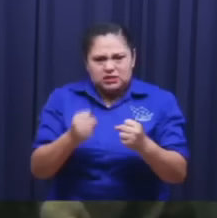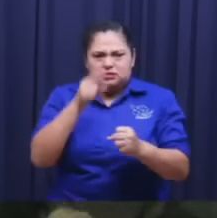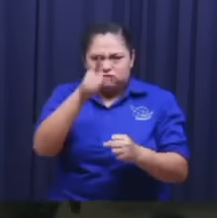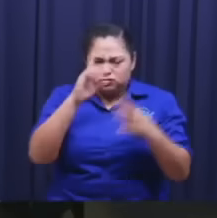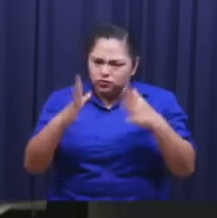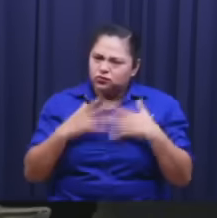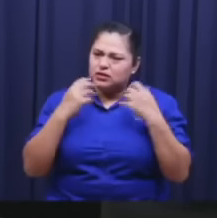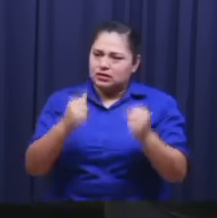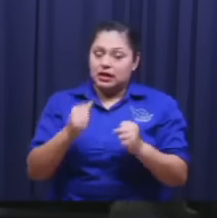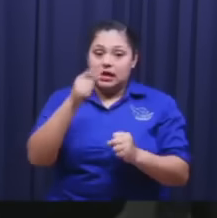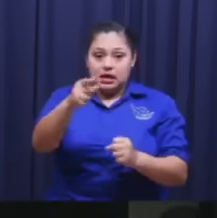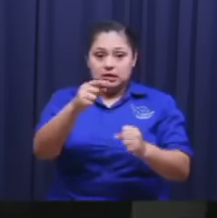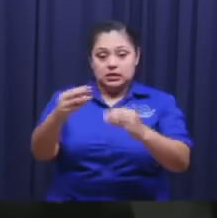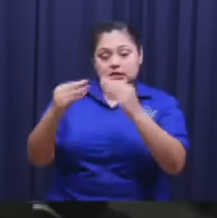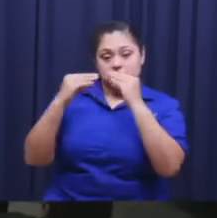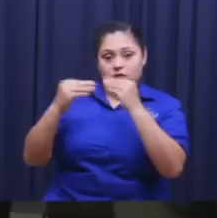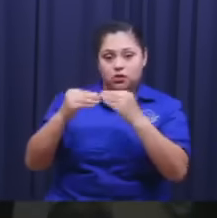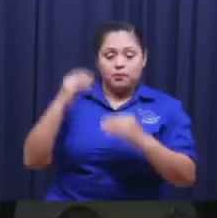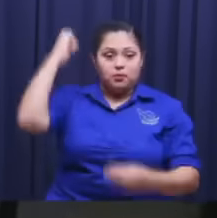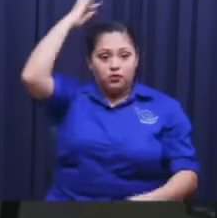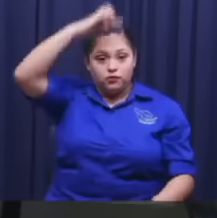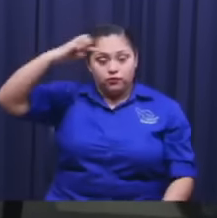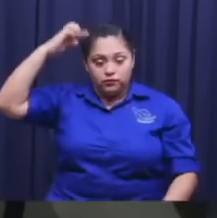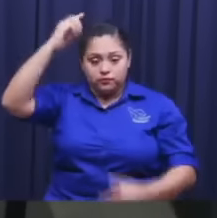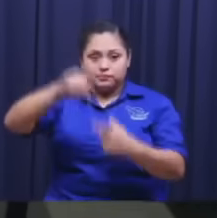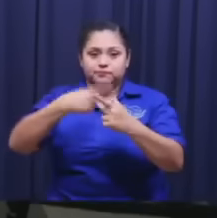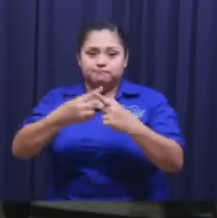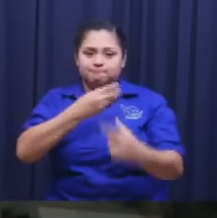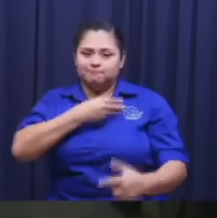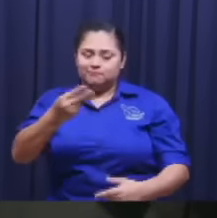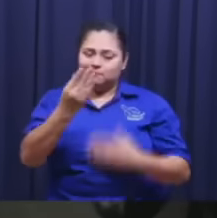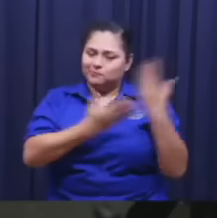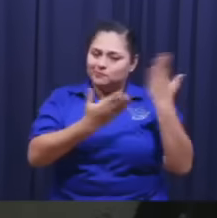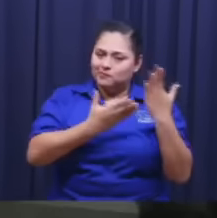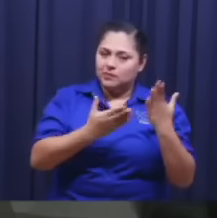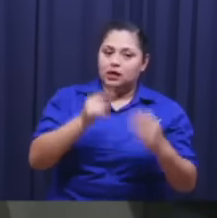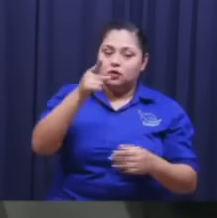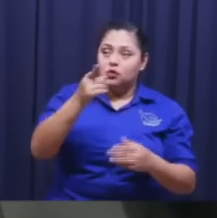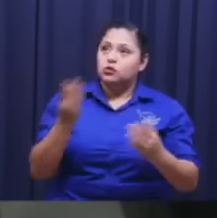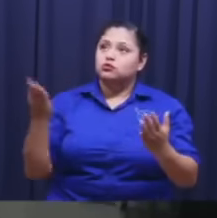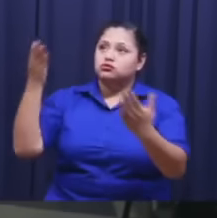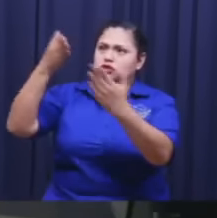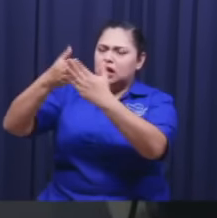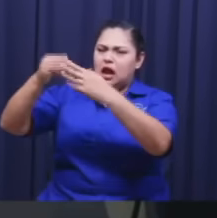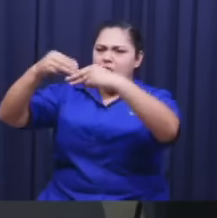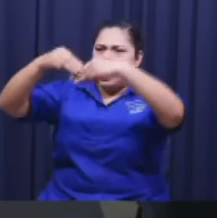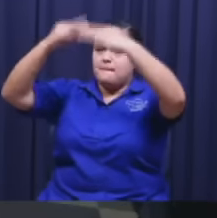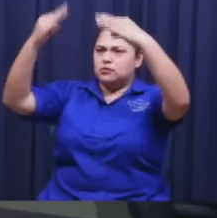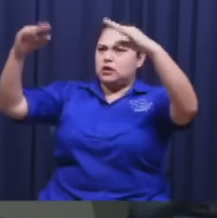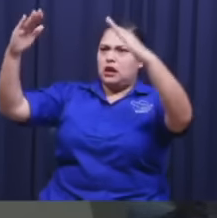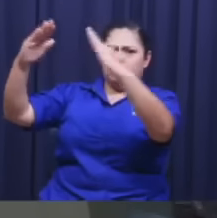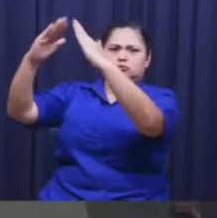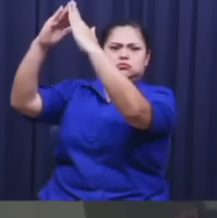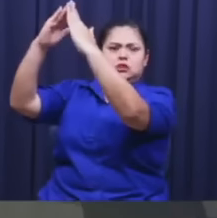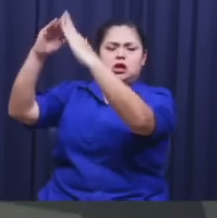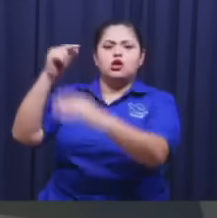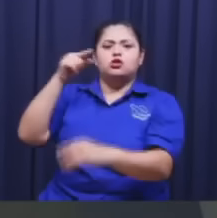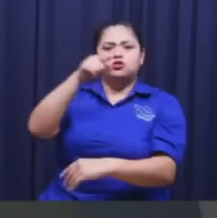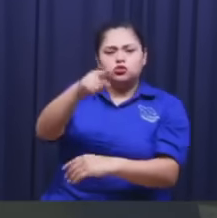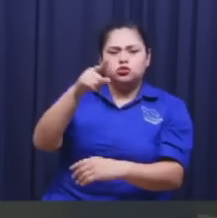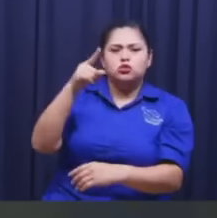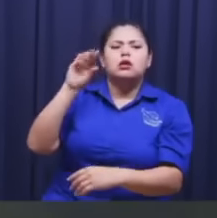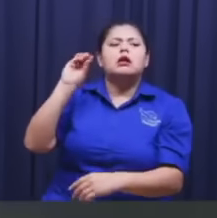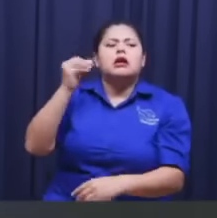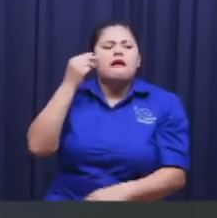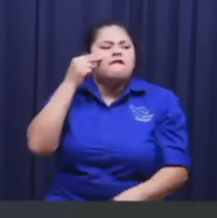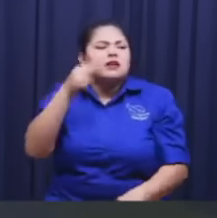Si solo nos lo enseñó el profeta cuando mandó a su siervo: sube a la cumbre, ¿qué miras? Nada. Sube otra vez,